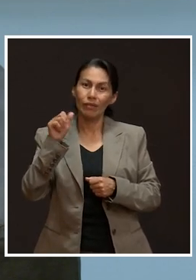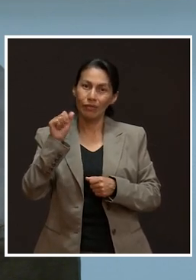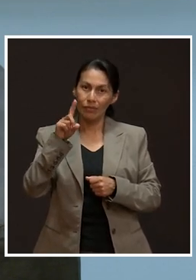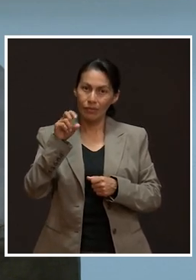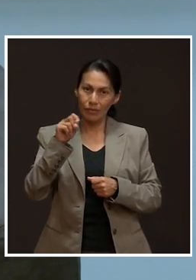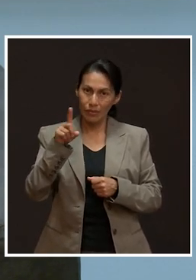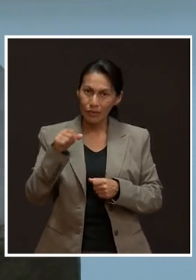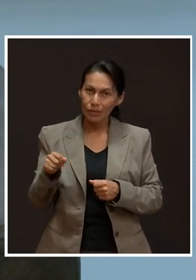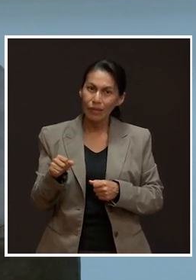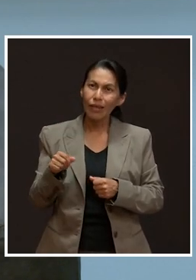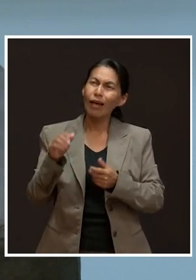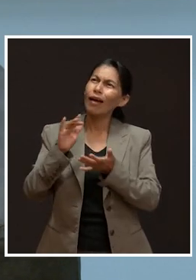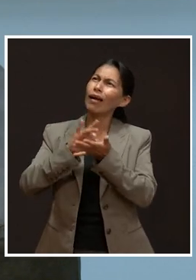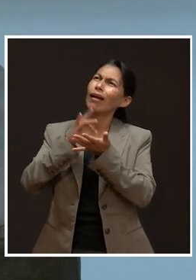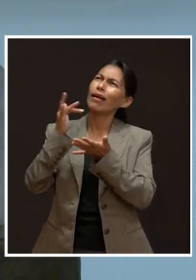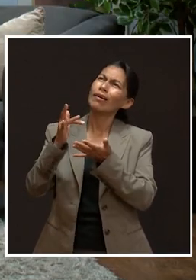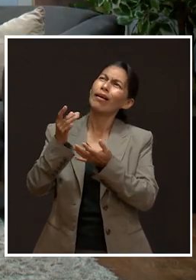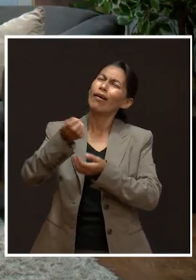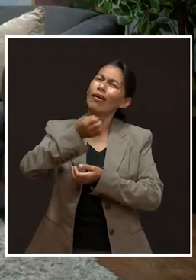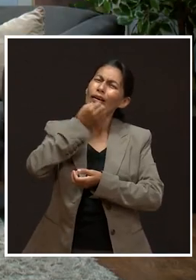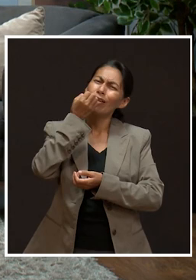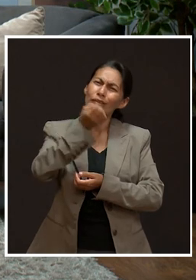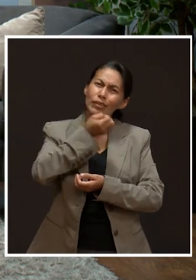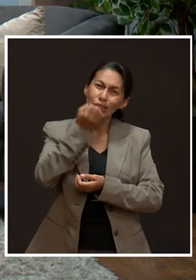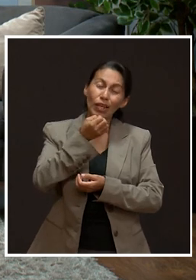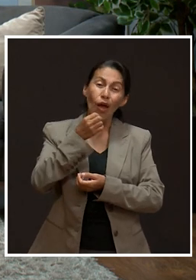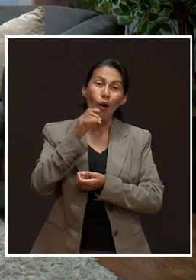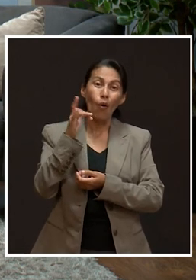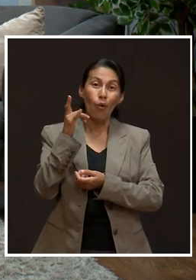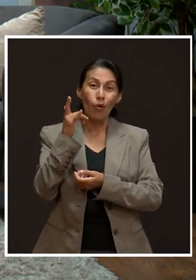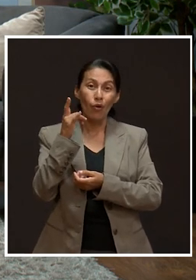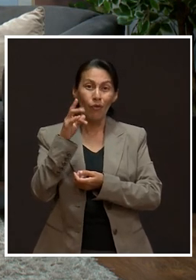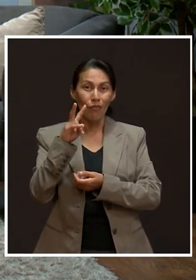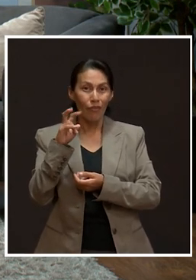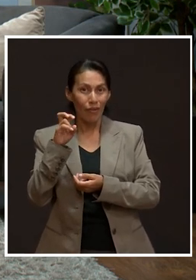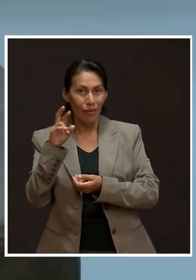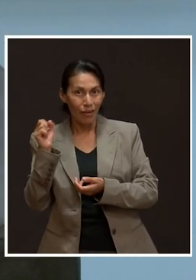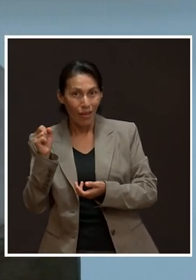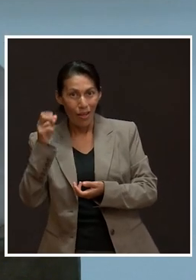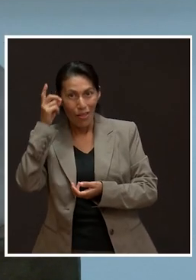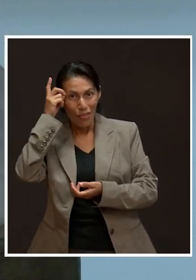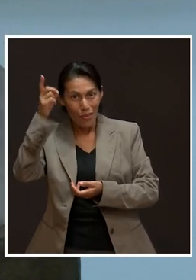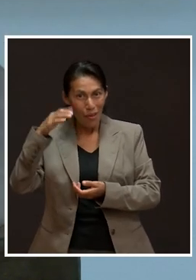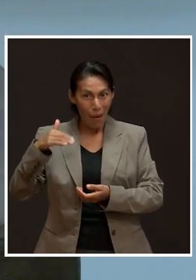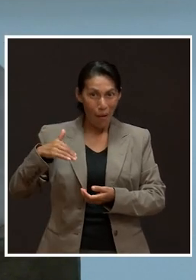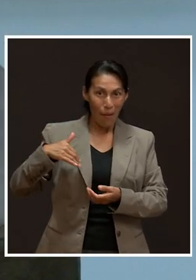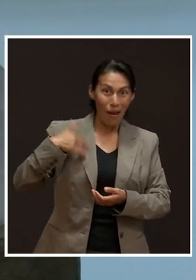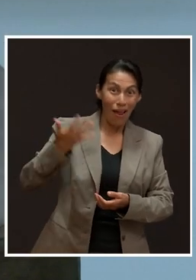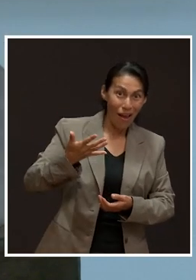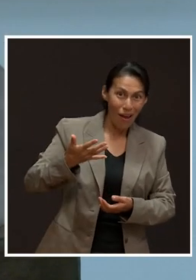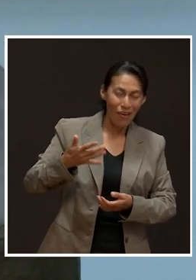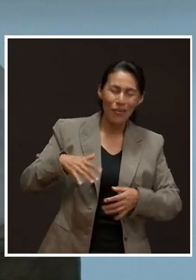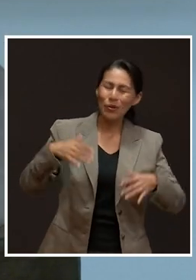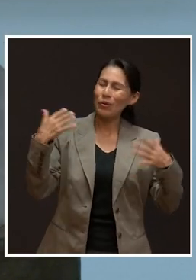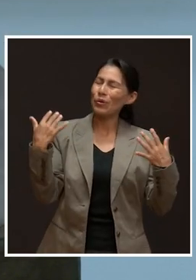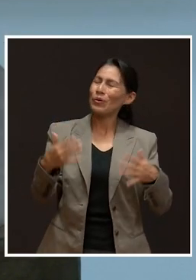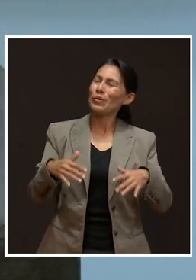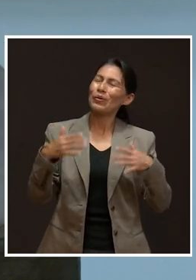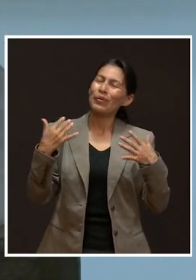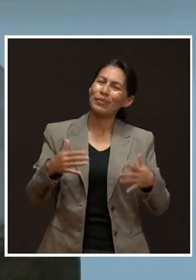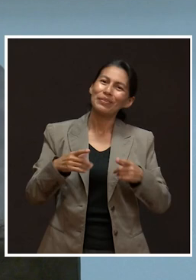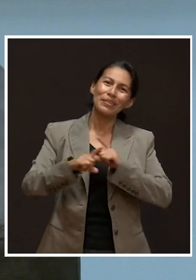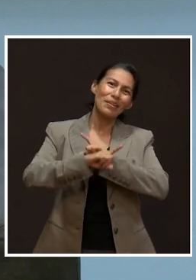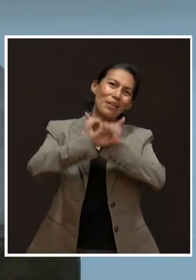Teresa Hernández, buenas noches. Dios les bendiga. Aprovecho para darles las gracias por sus oraciones por mi hijo, Julio Vera.